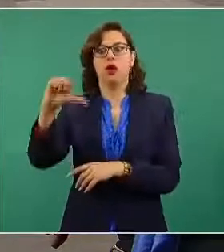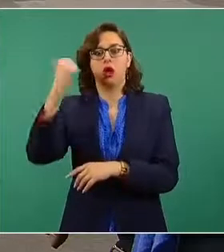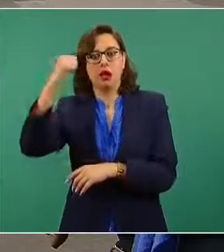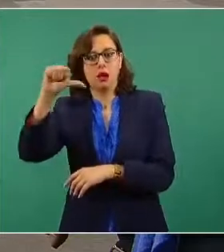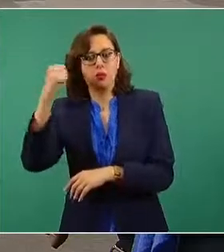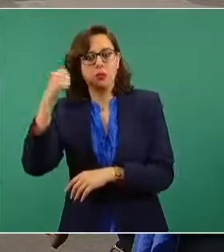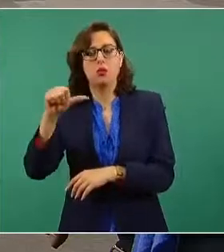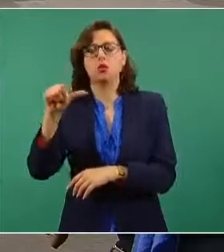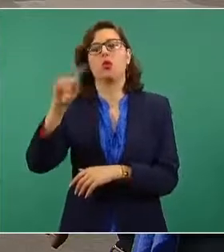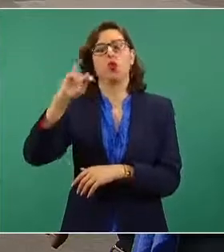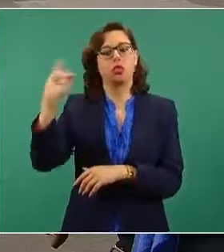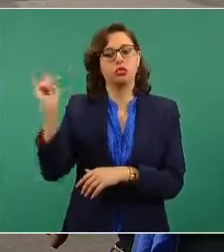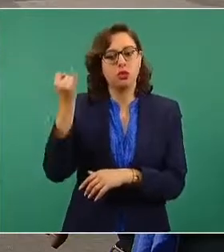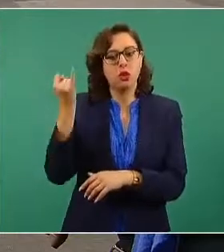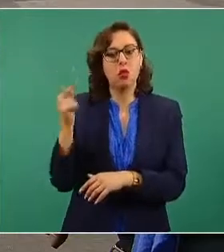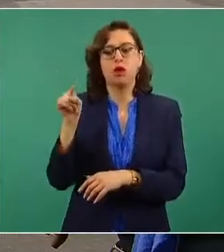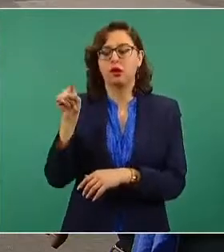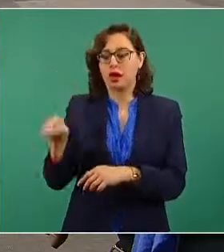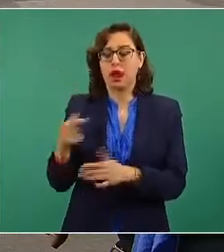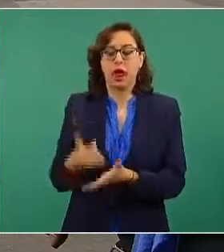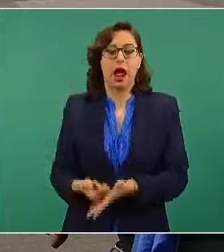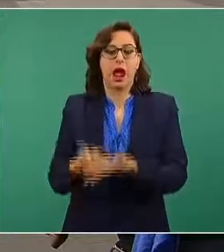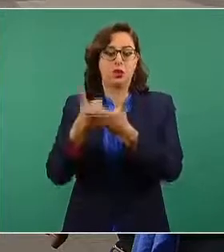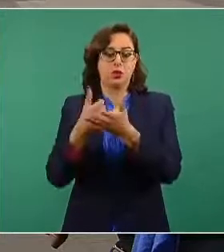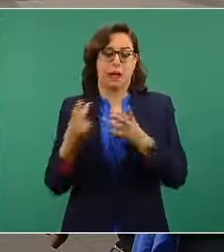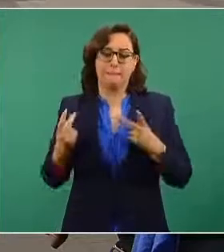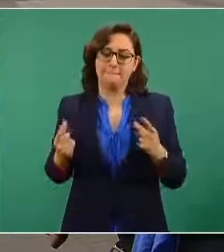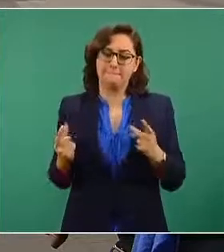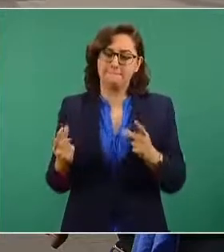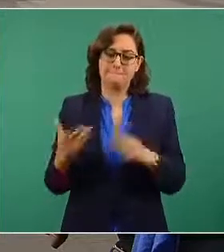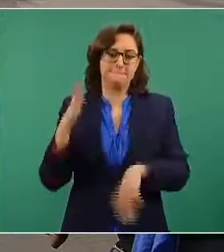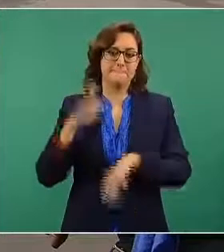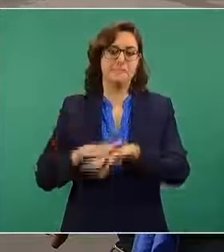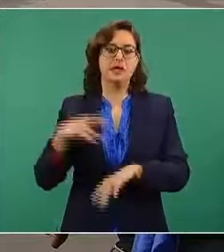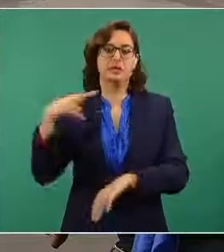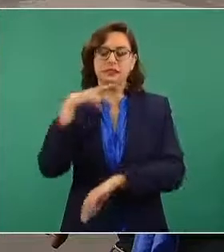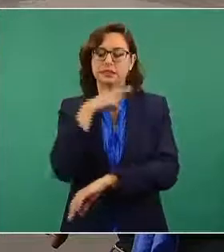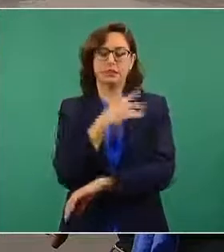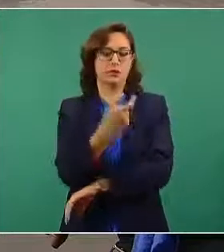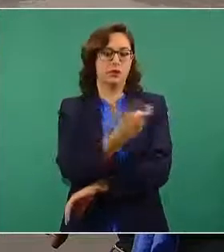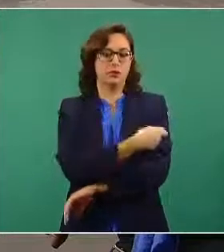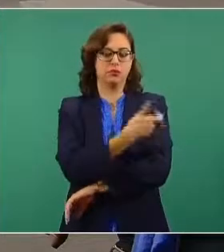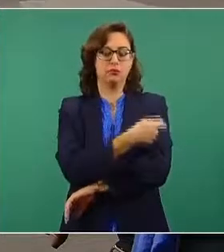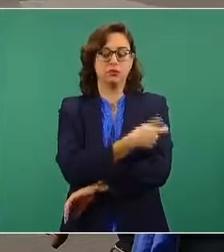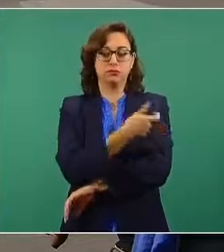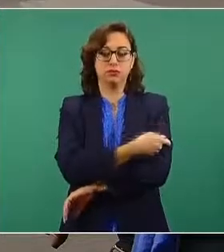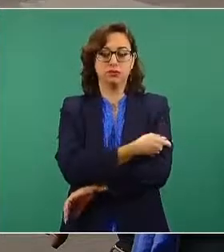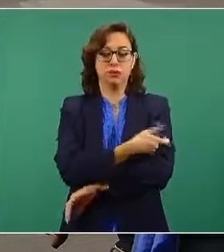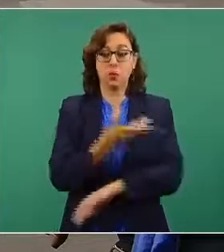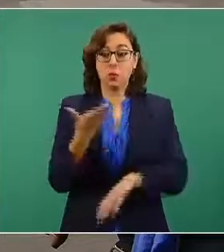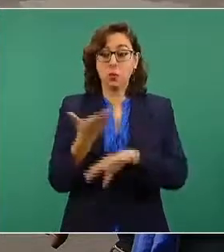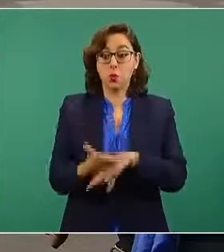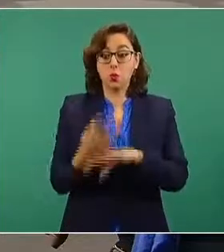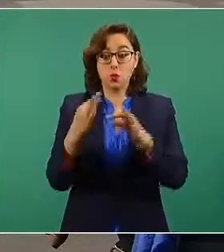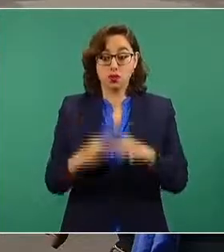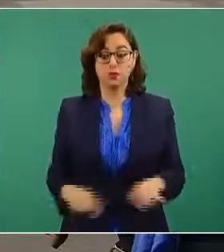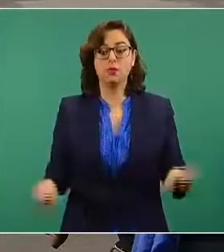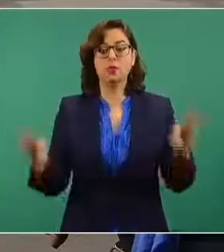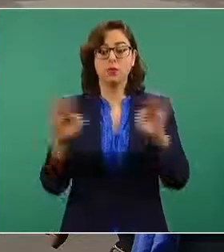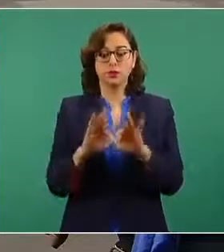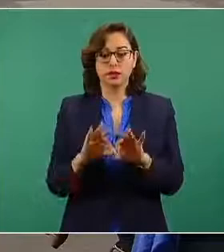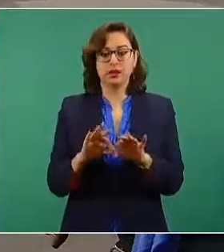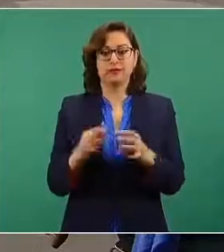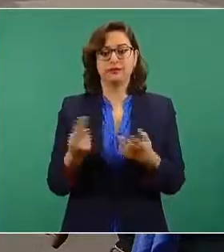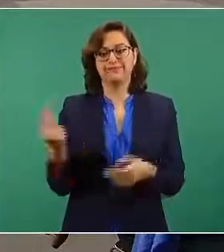va a permitir un progreso más rápido de la vacunación. Es importantísimo para poder hacerlo de esa manera tener